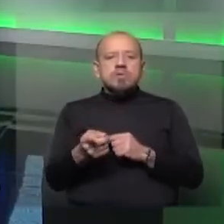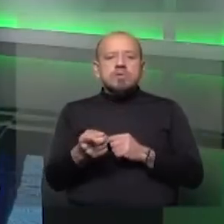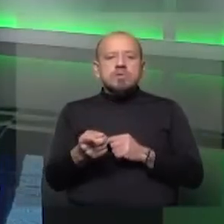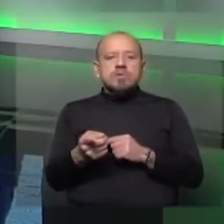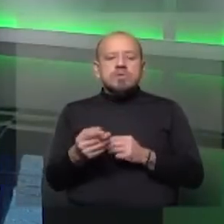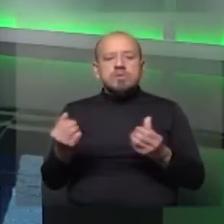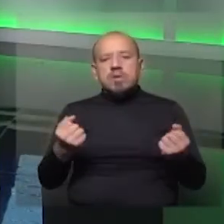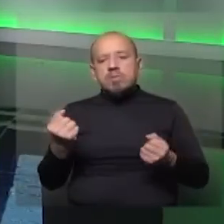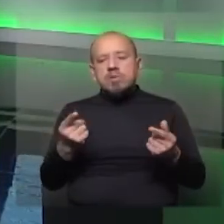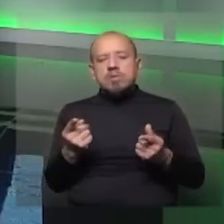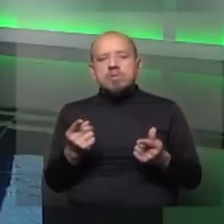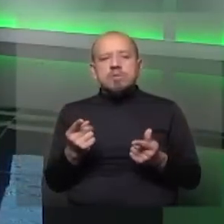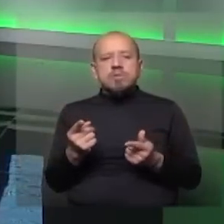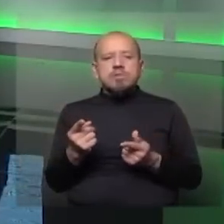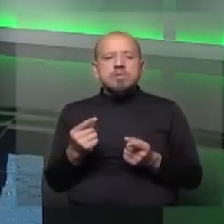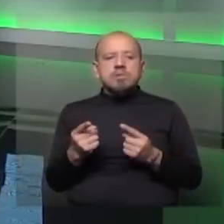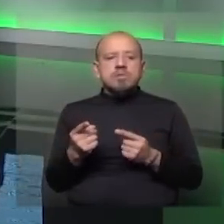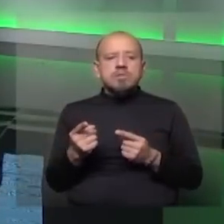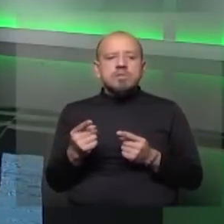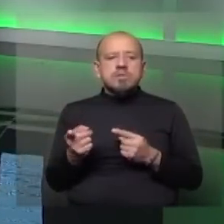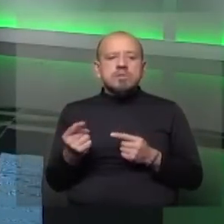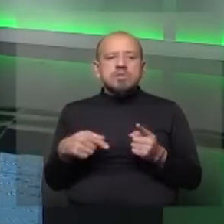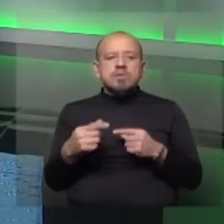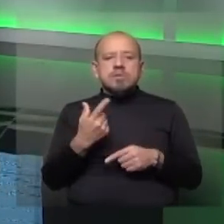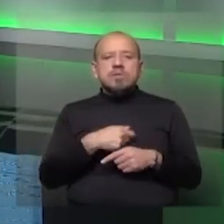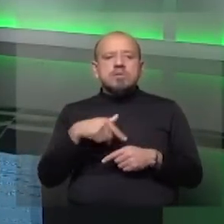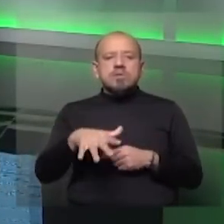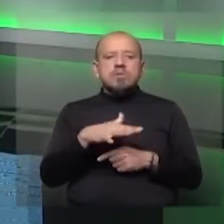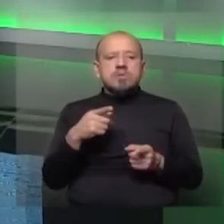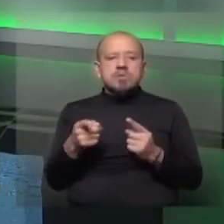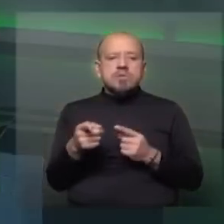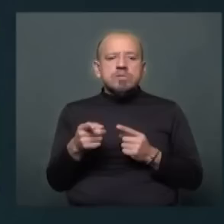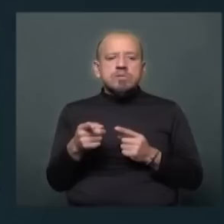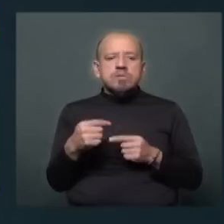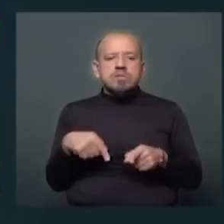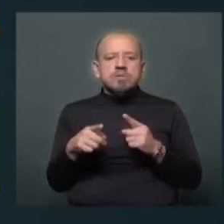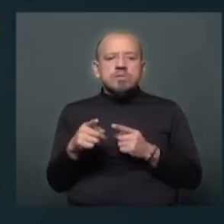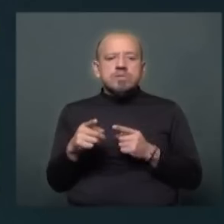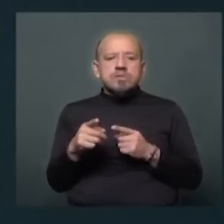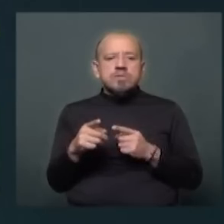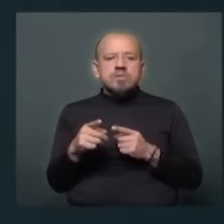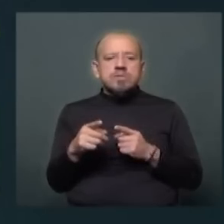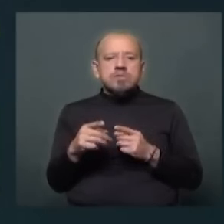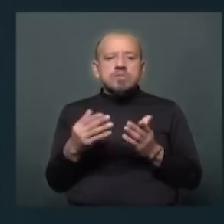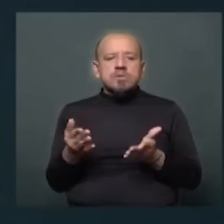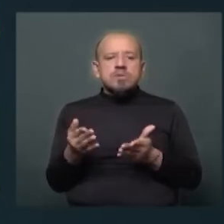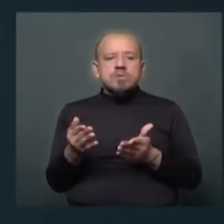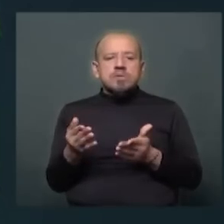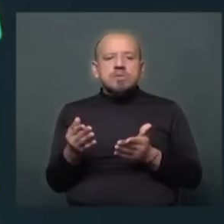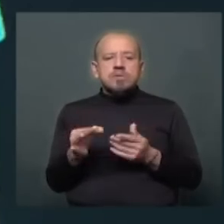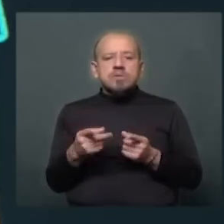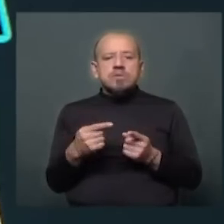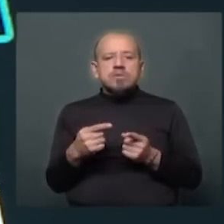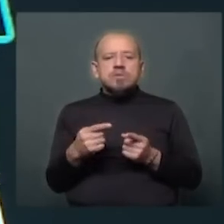una camioneta y todo con con una fuerte impronta social porque en realidad es es un Chiquilín que se queda encerrado este intentando robarla en